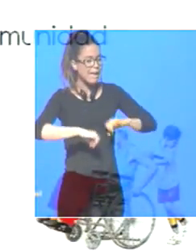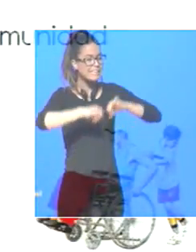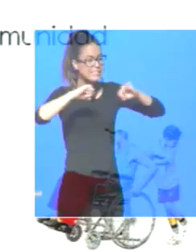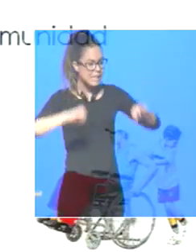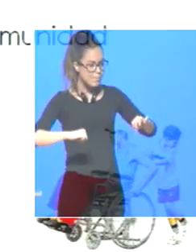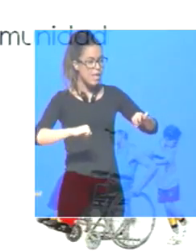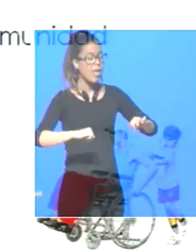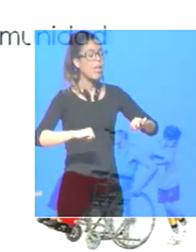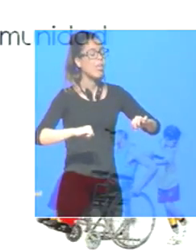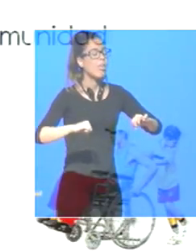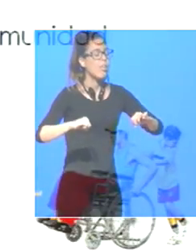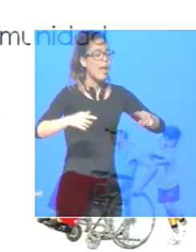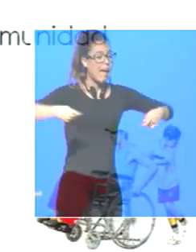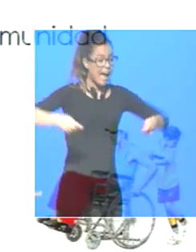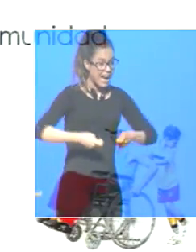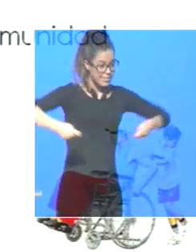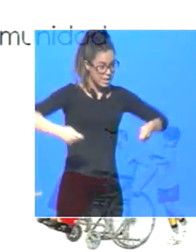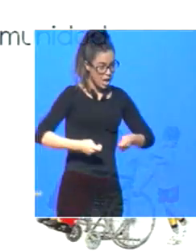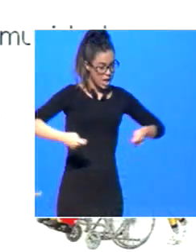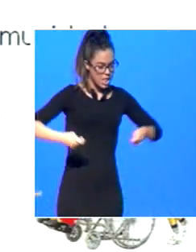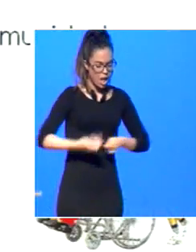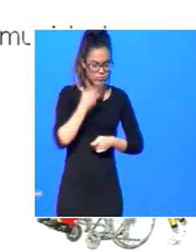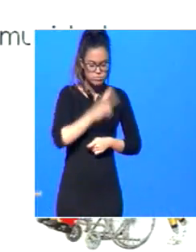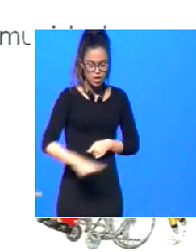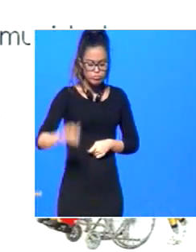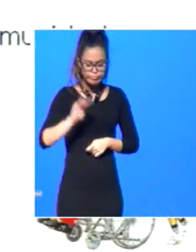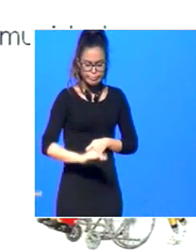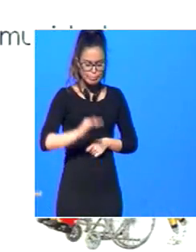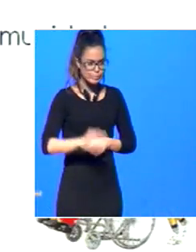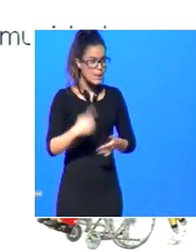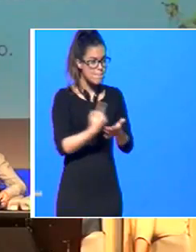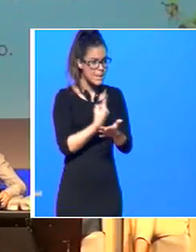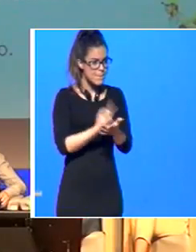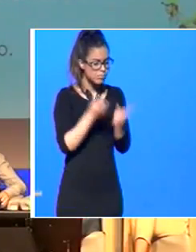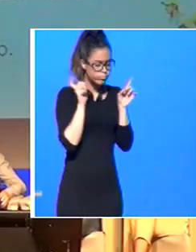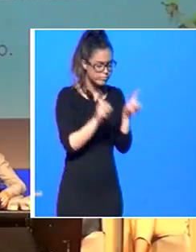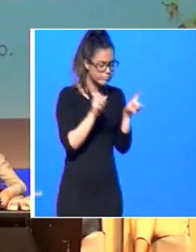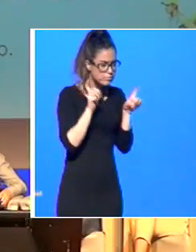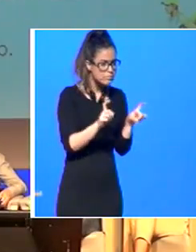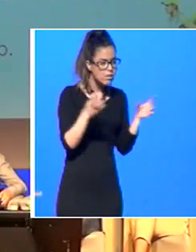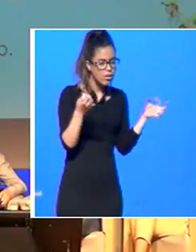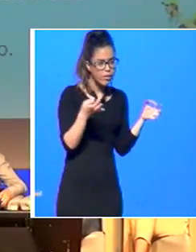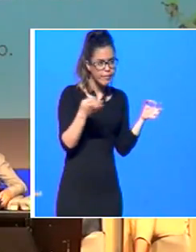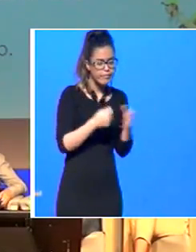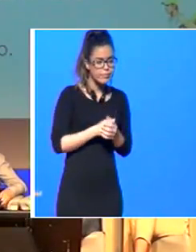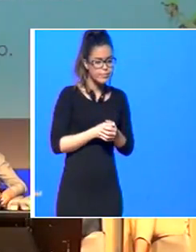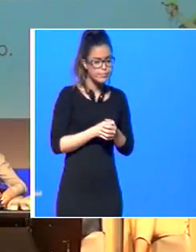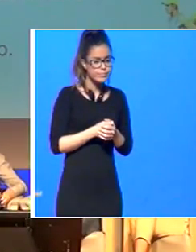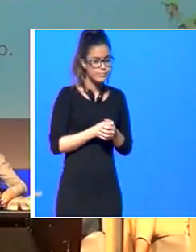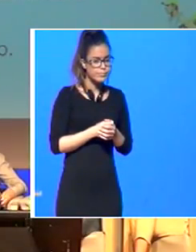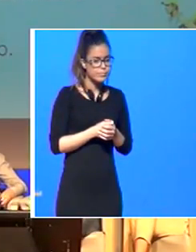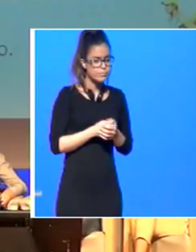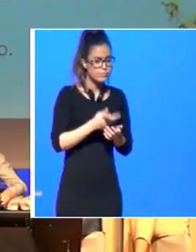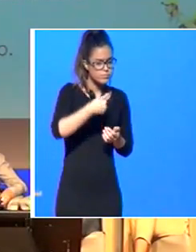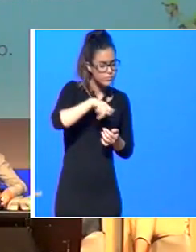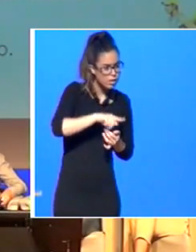jardinería, enseña a los niños más pequeños de primaria a mantener su huerto escolar,